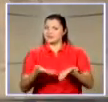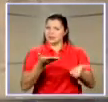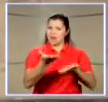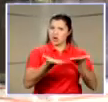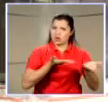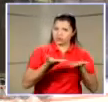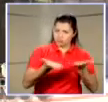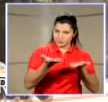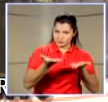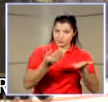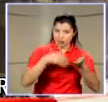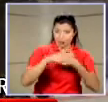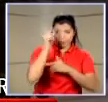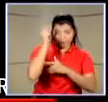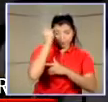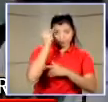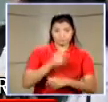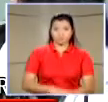los servicios del gobierno.